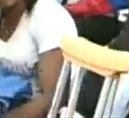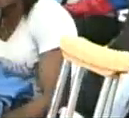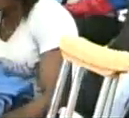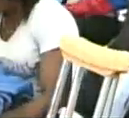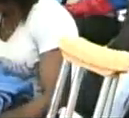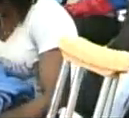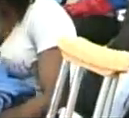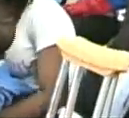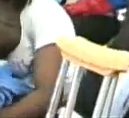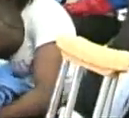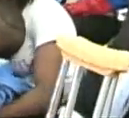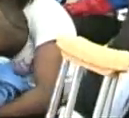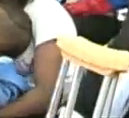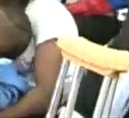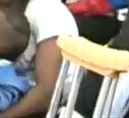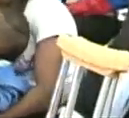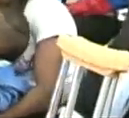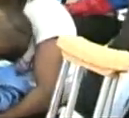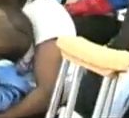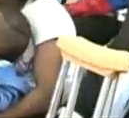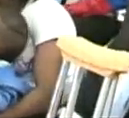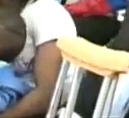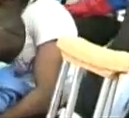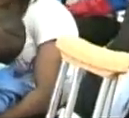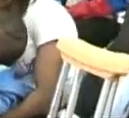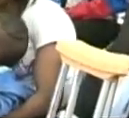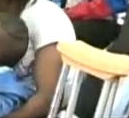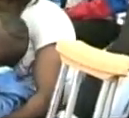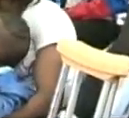dice Willaine. Todo va a salir bien y cada vez